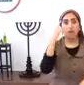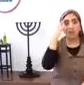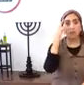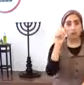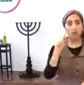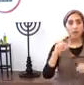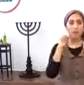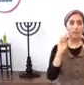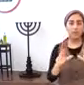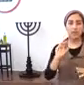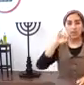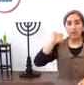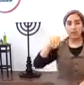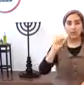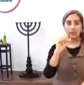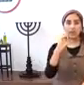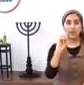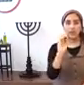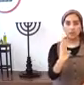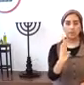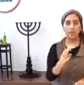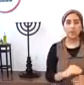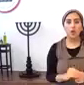para que bendijera a Jacob.